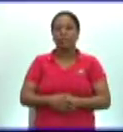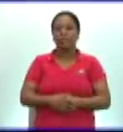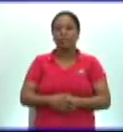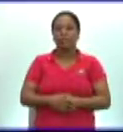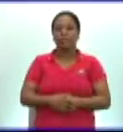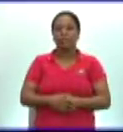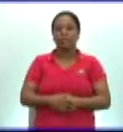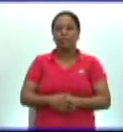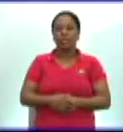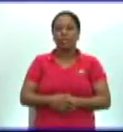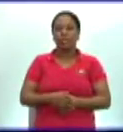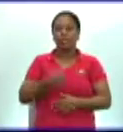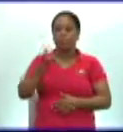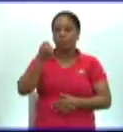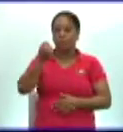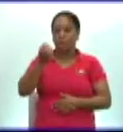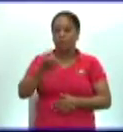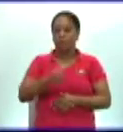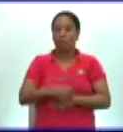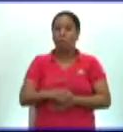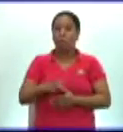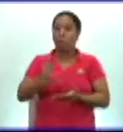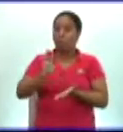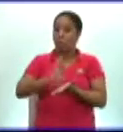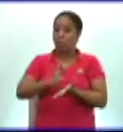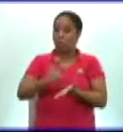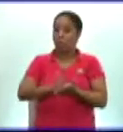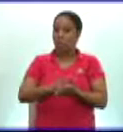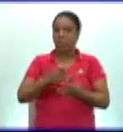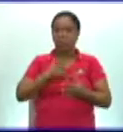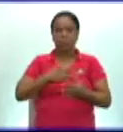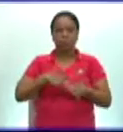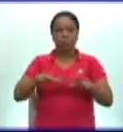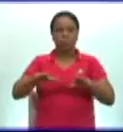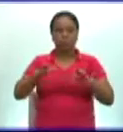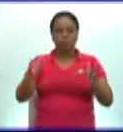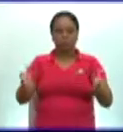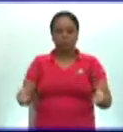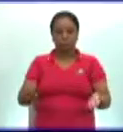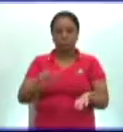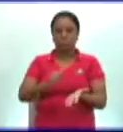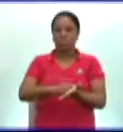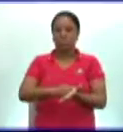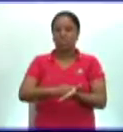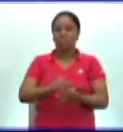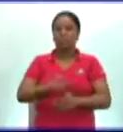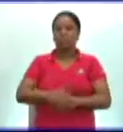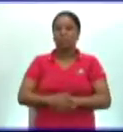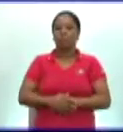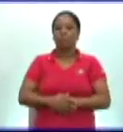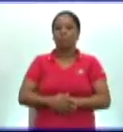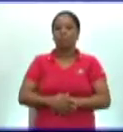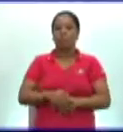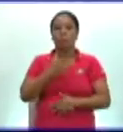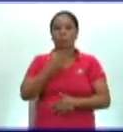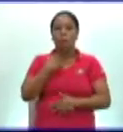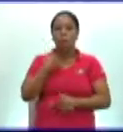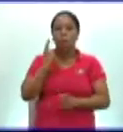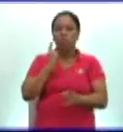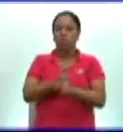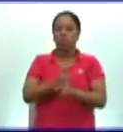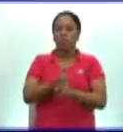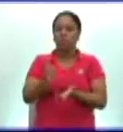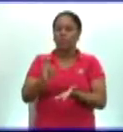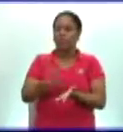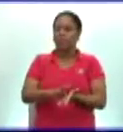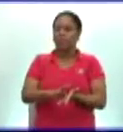El inciso A, un libro en reposo encima de una mesa. ¿Cómo se encuentra el libro? No